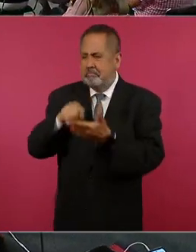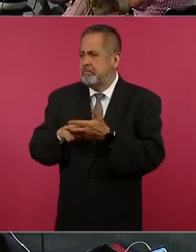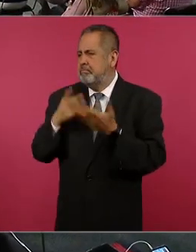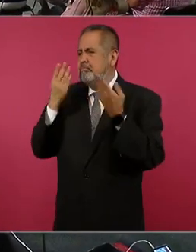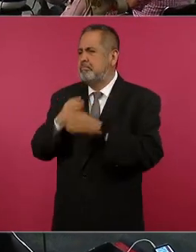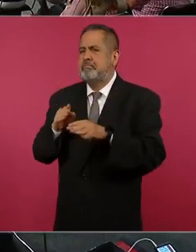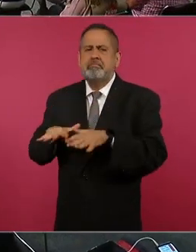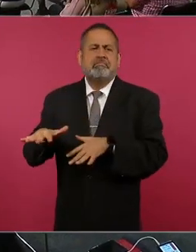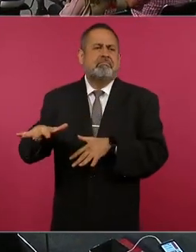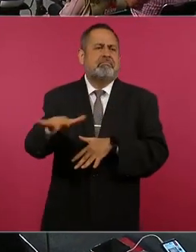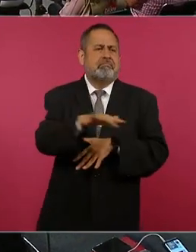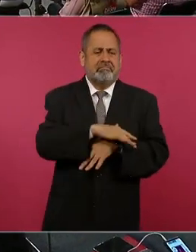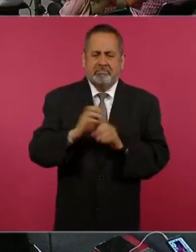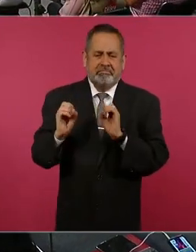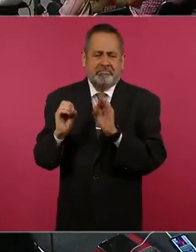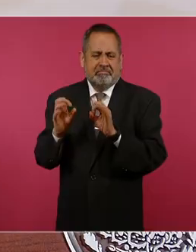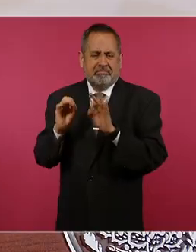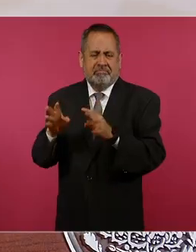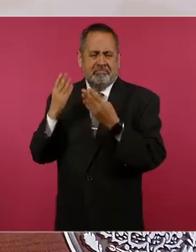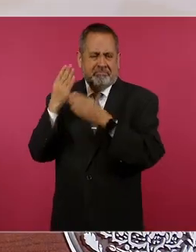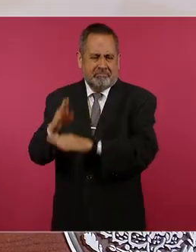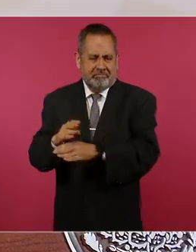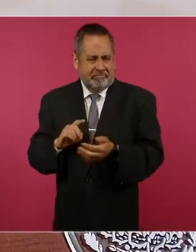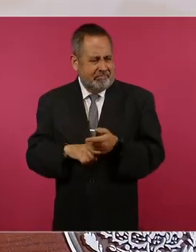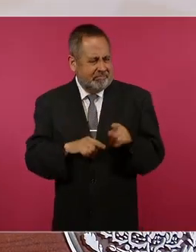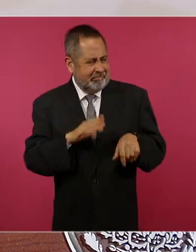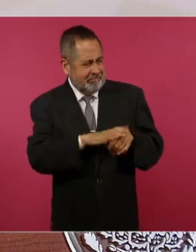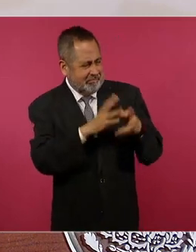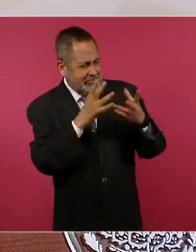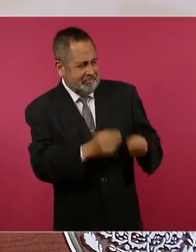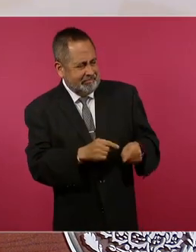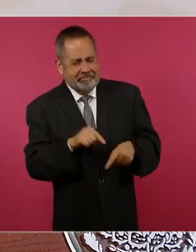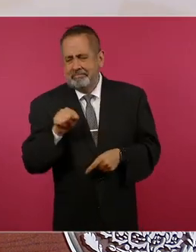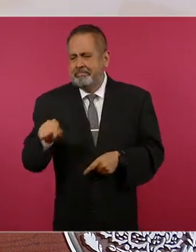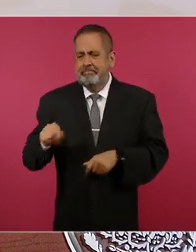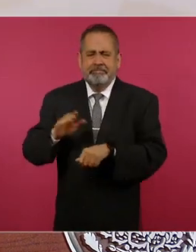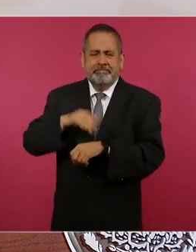o del banco comercial tiene más sucursales,